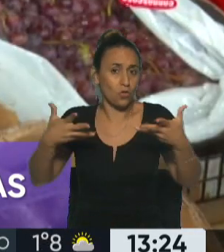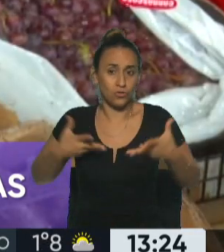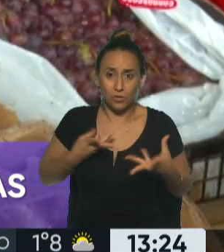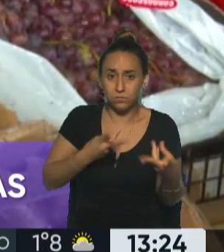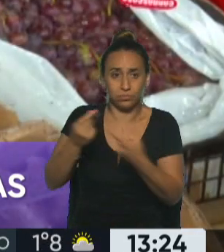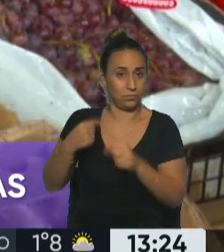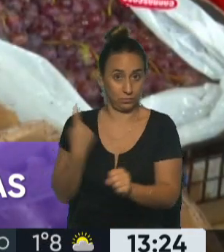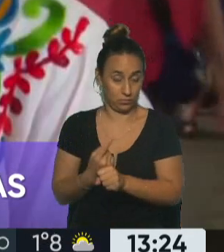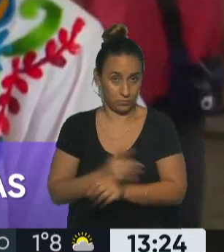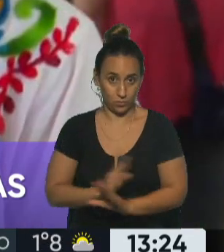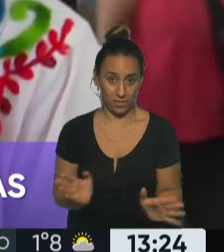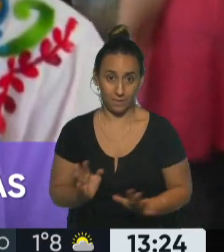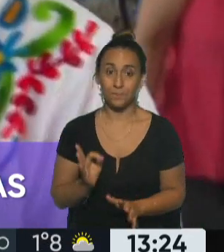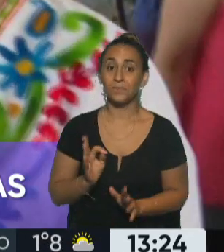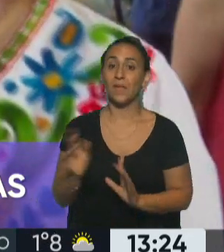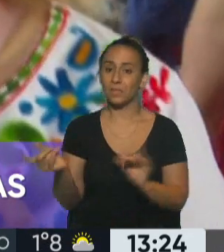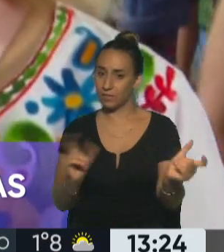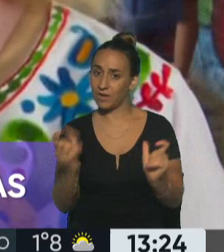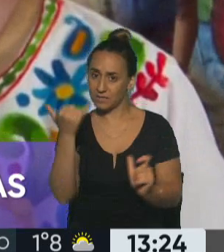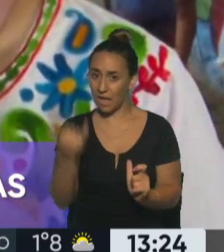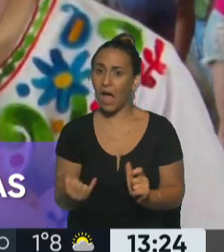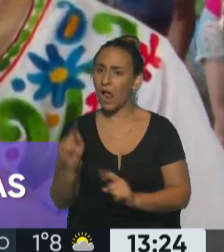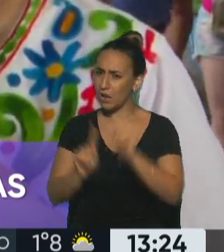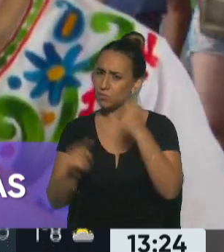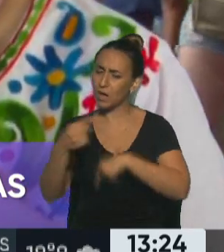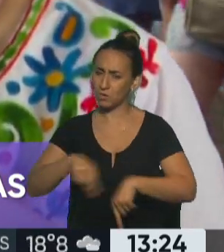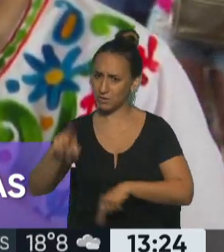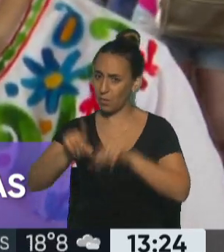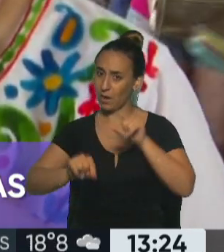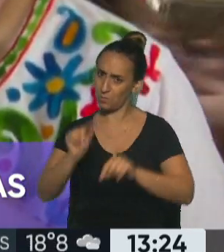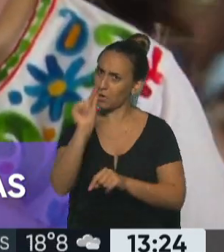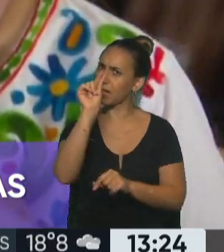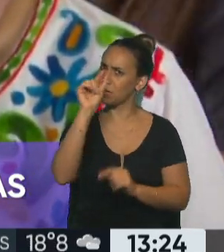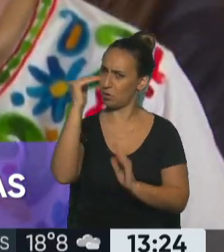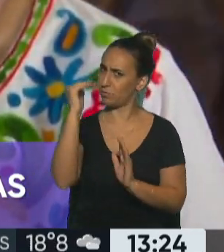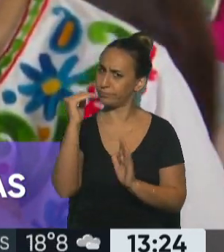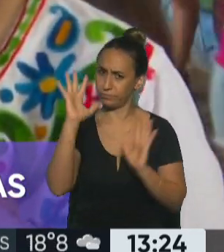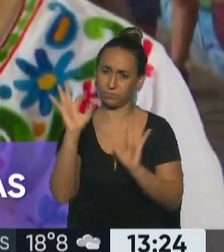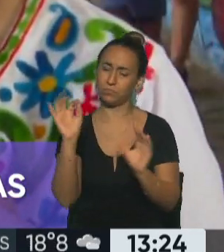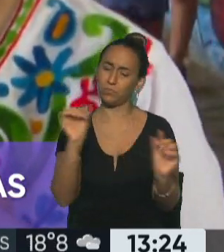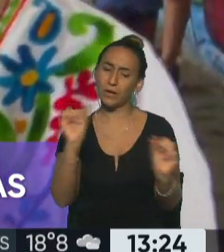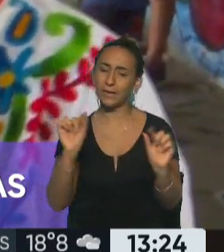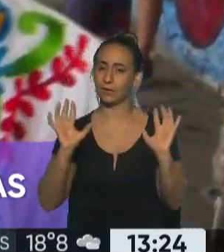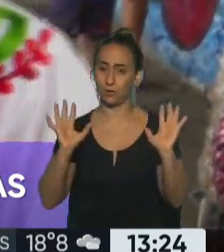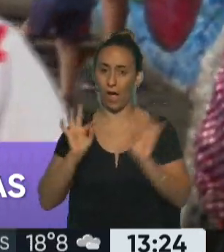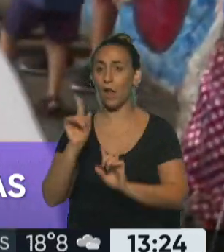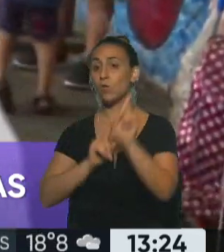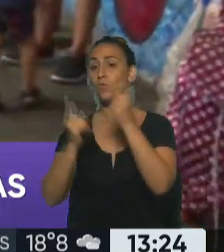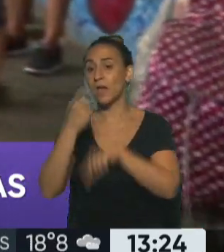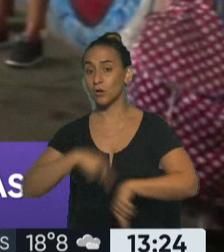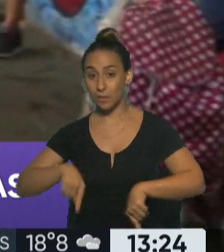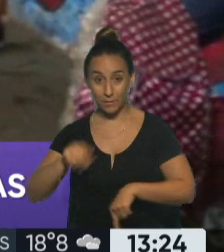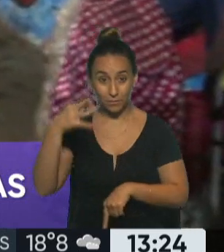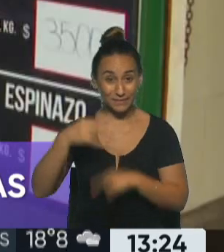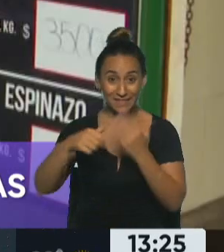lo menos acá y en el barrio tambi algo un poquito Un poquito nada más imita Sí algunas cosas pero